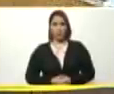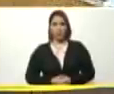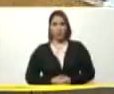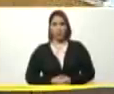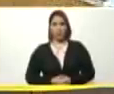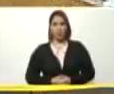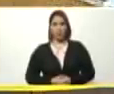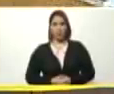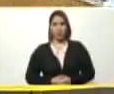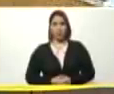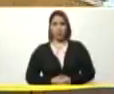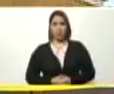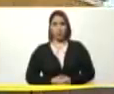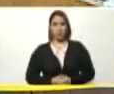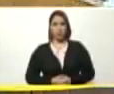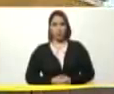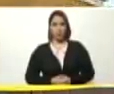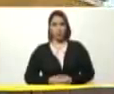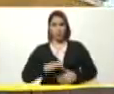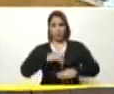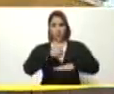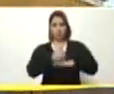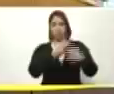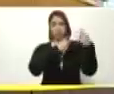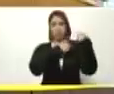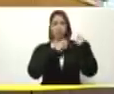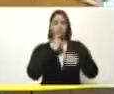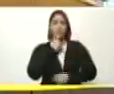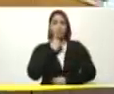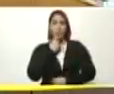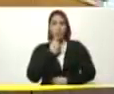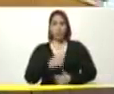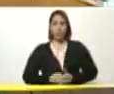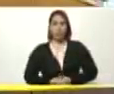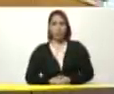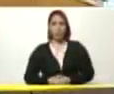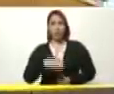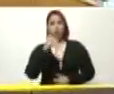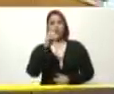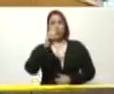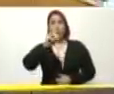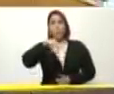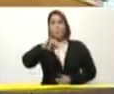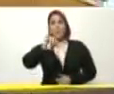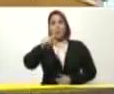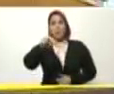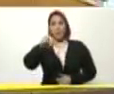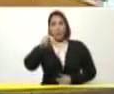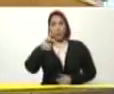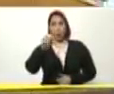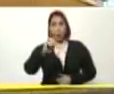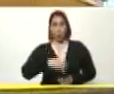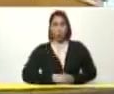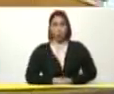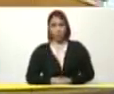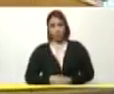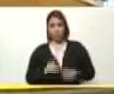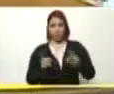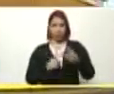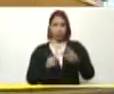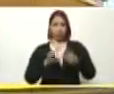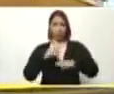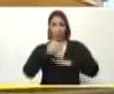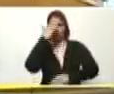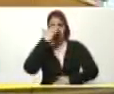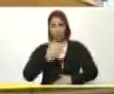con los generales en jefe Vladimir Padrino López, Domingo Antonio Hernández Lares, el mayor